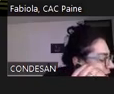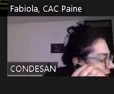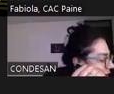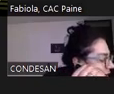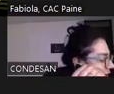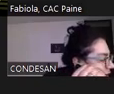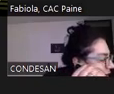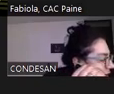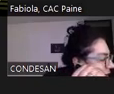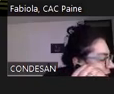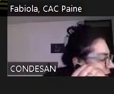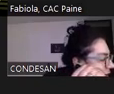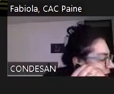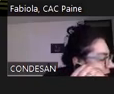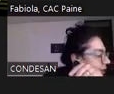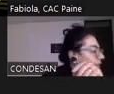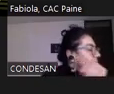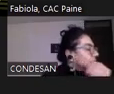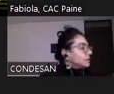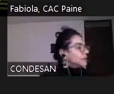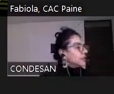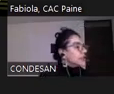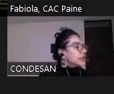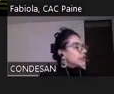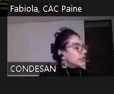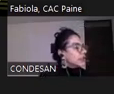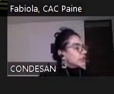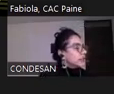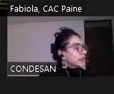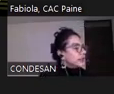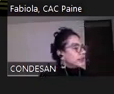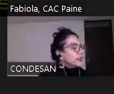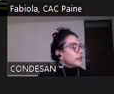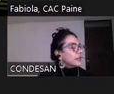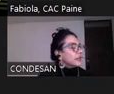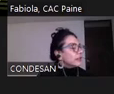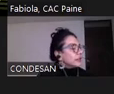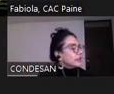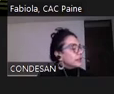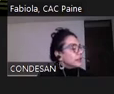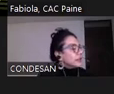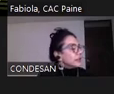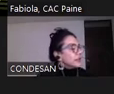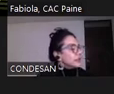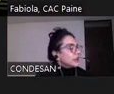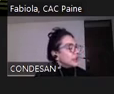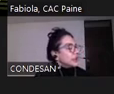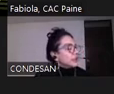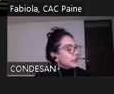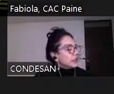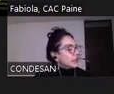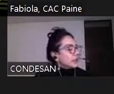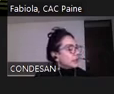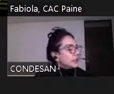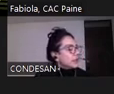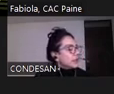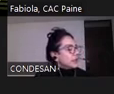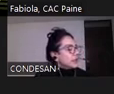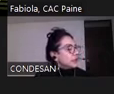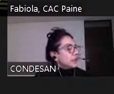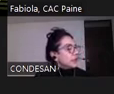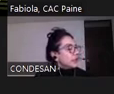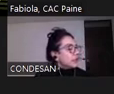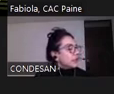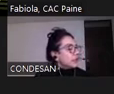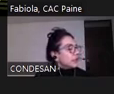trabajado a través de esta comunidad de práctica y lo que ustedes ven tenemos como seiscientas tres personas que han trabajado han